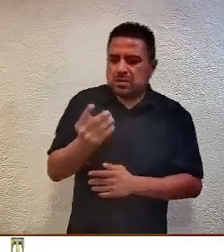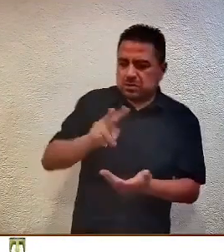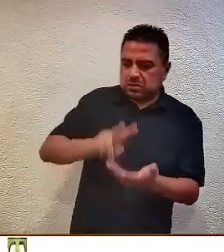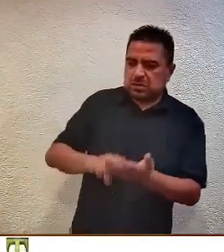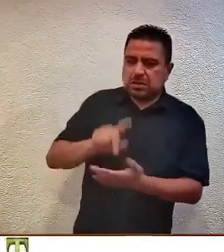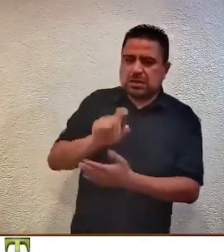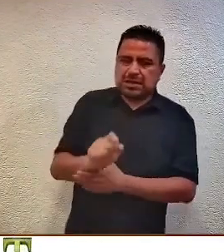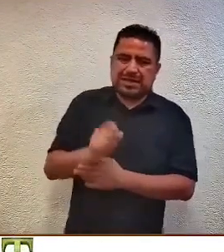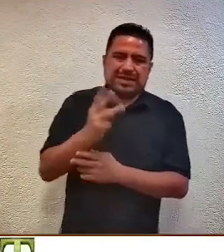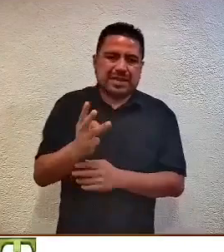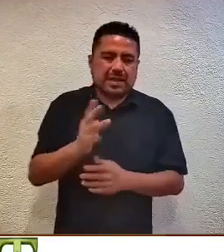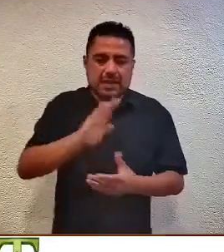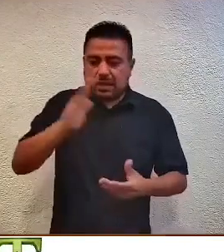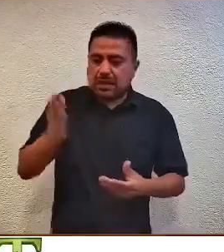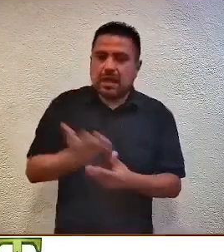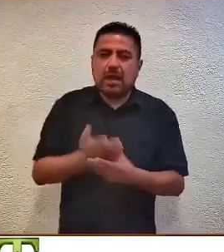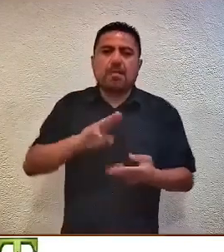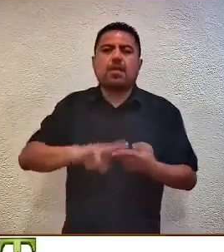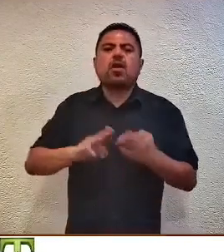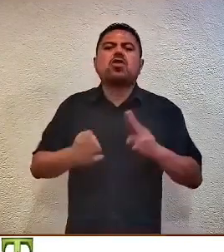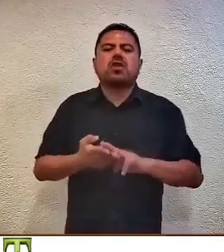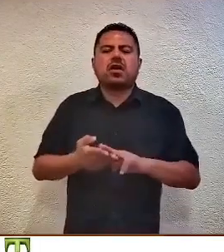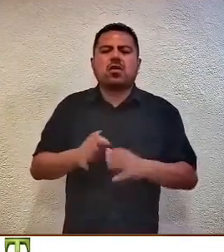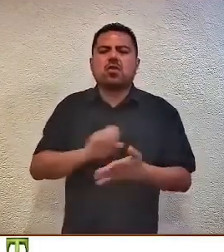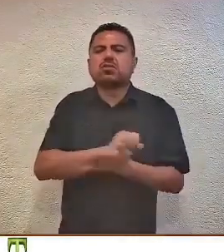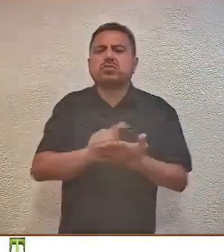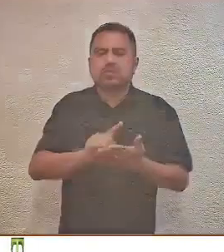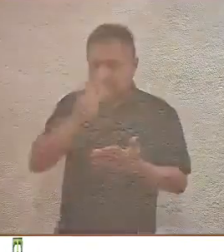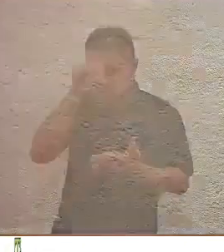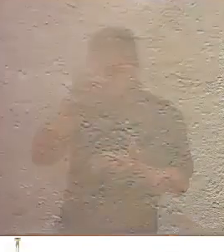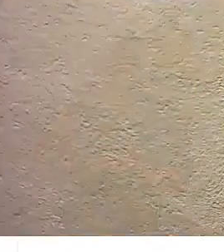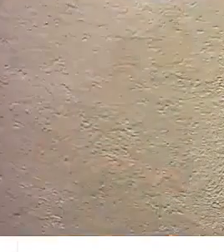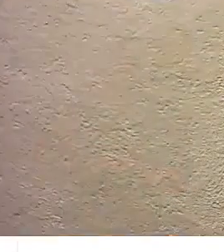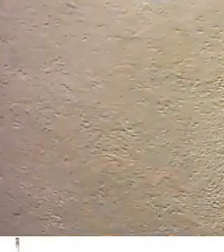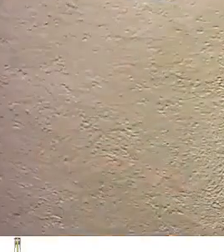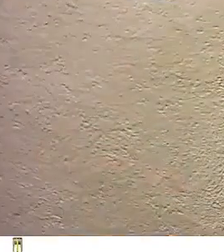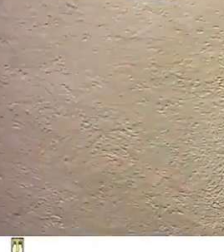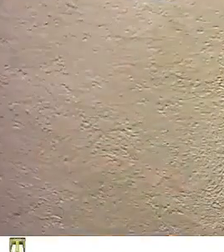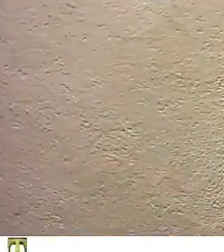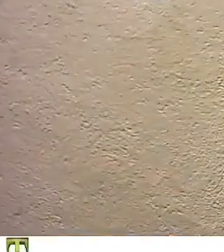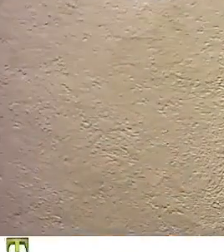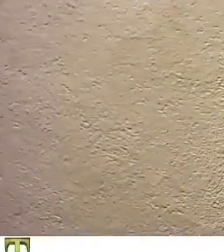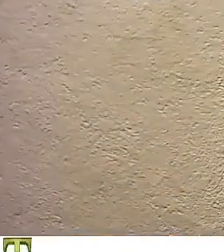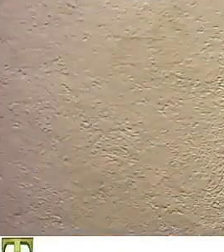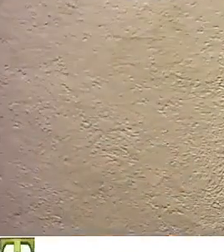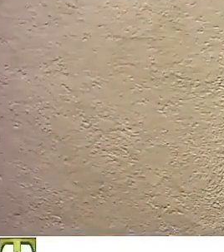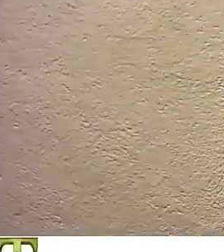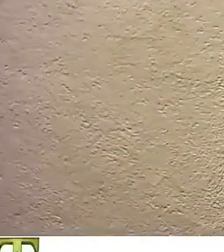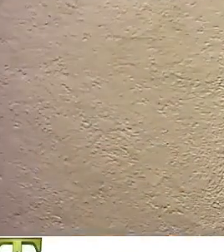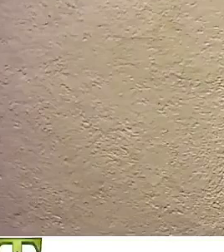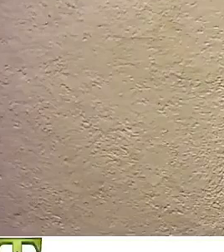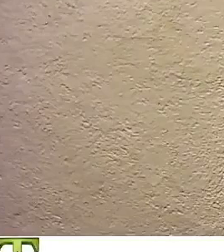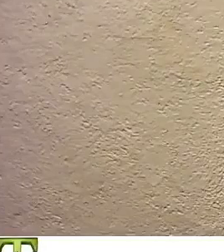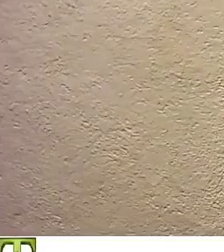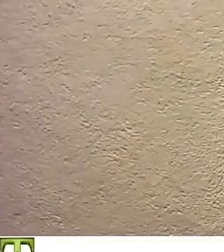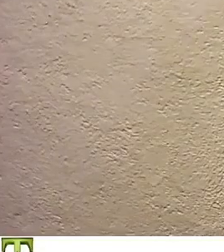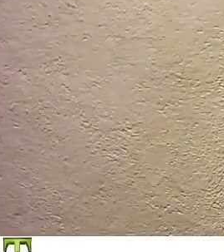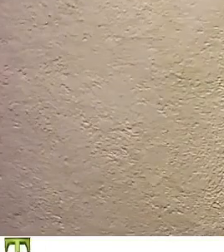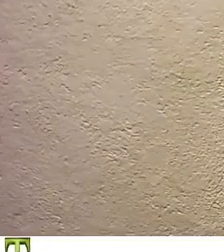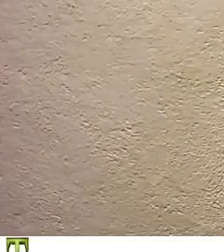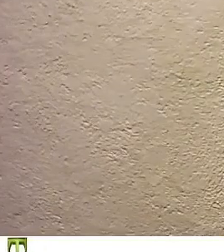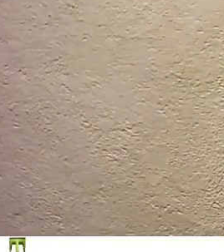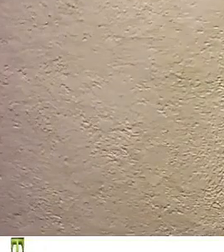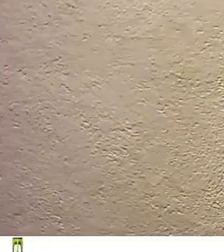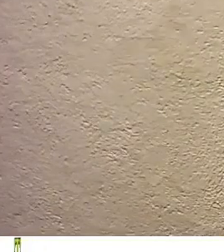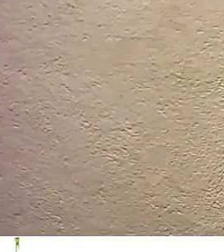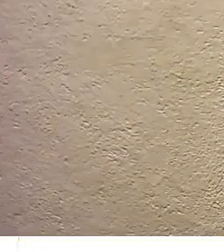TE/LCI/14/2023, integrado con motivo de la solicitud de aprobación del convenio de terminación de la relación de trabajo celebrado entre el Instituto Electoral y de